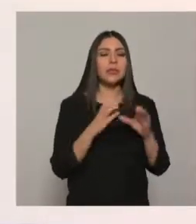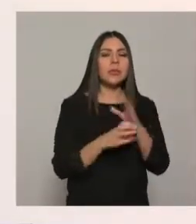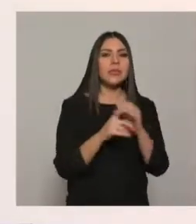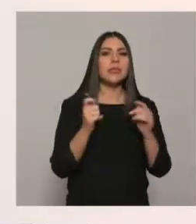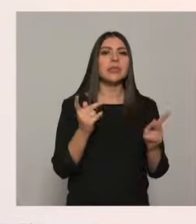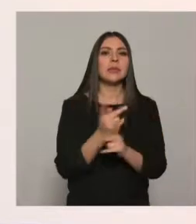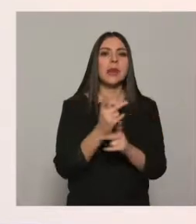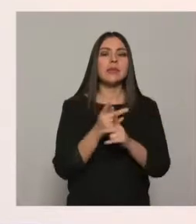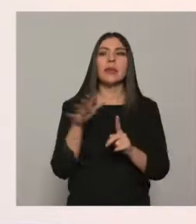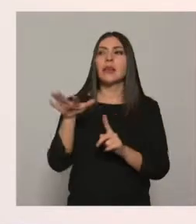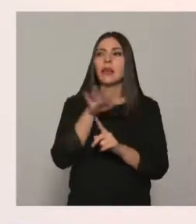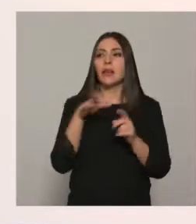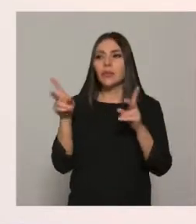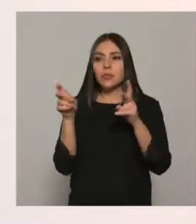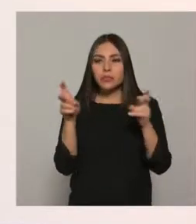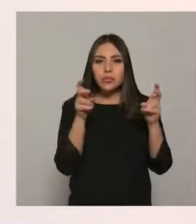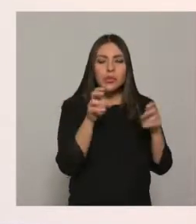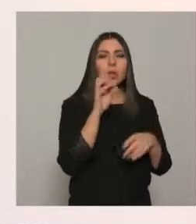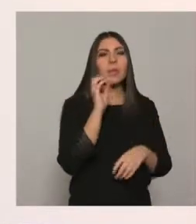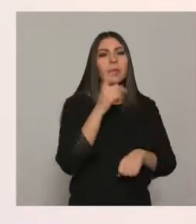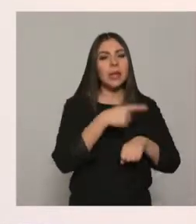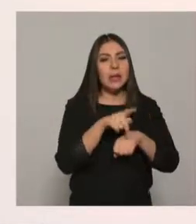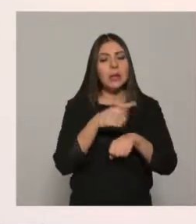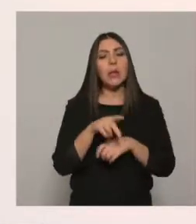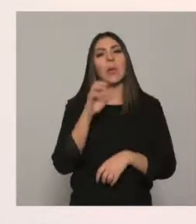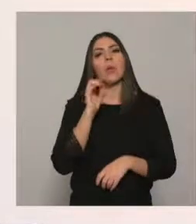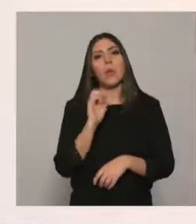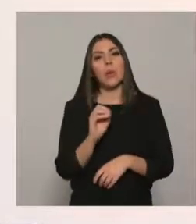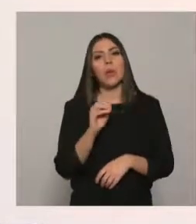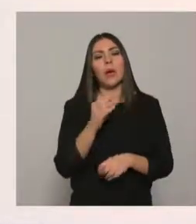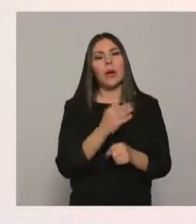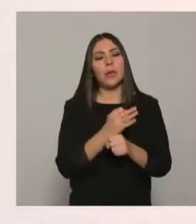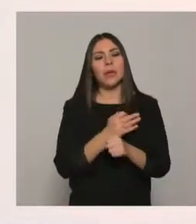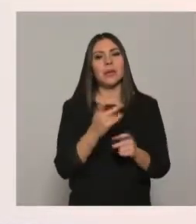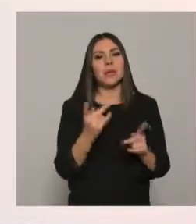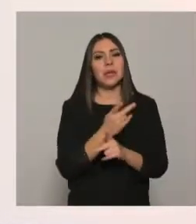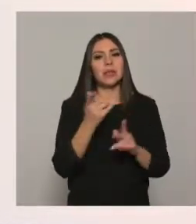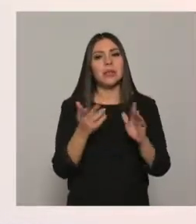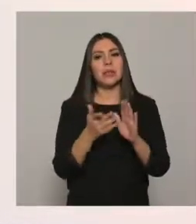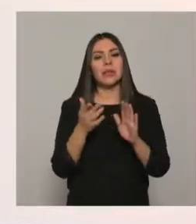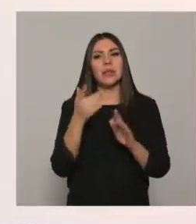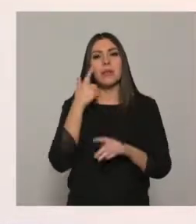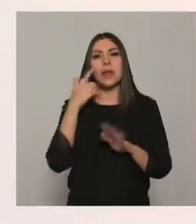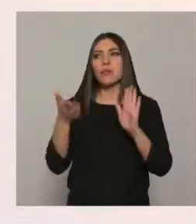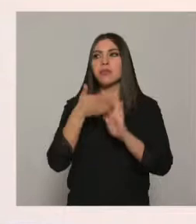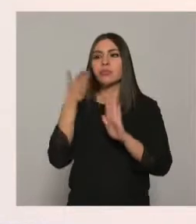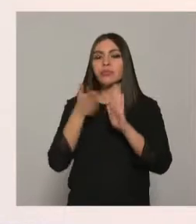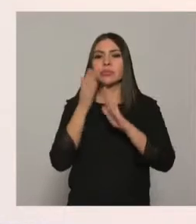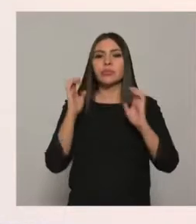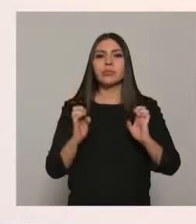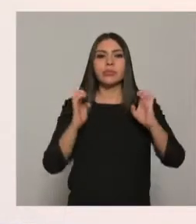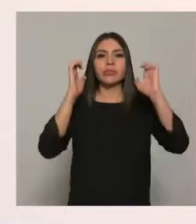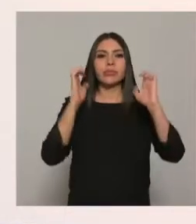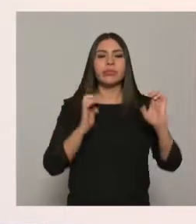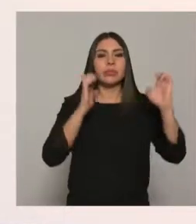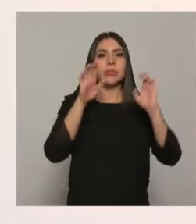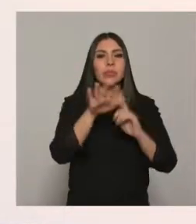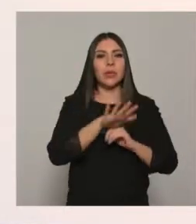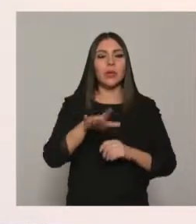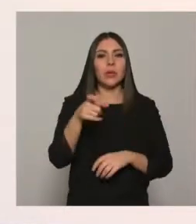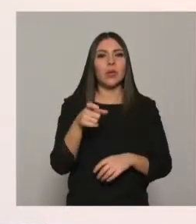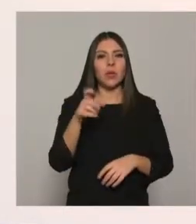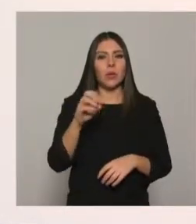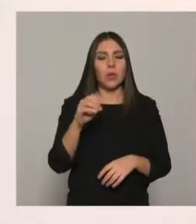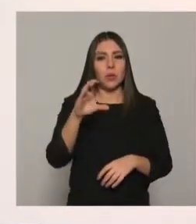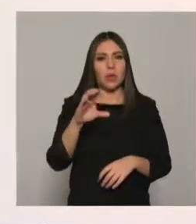con la delincuencia y para lo que está también sucediendo con relación a las inmobiliarias en el pueblo de Joco. Y también se